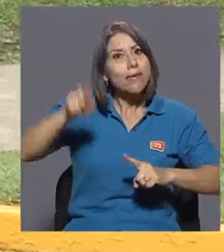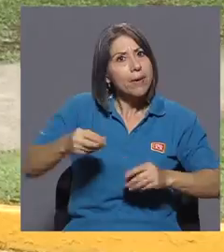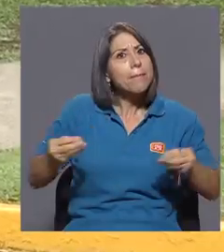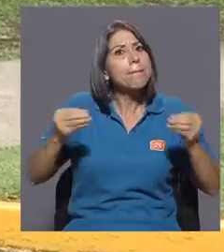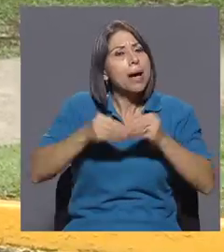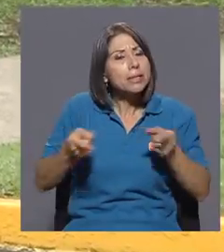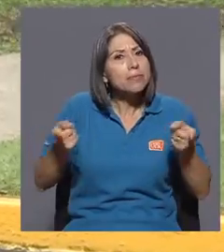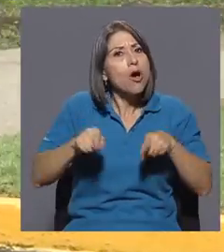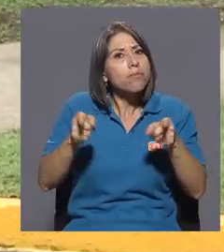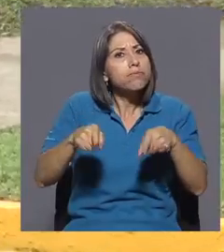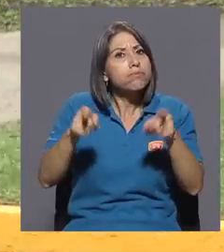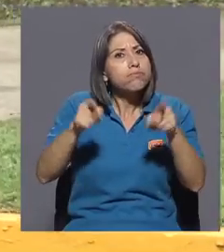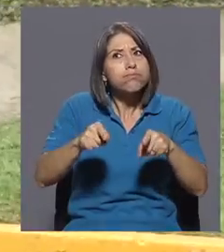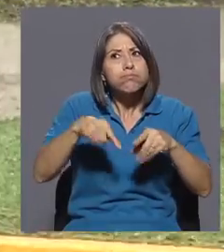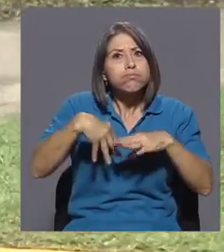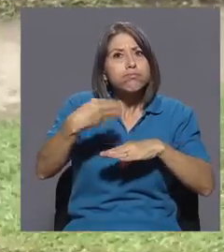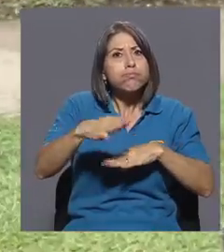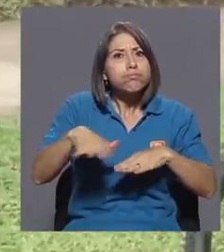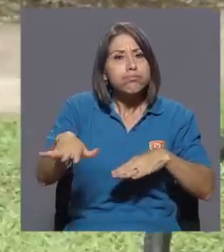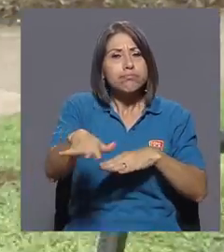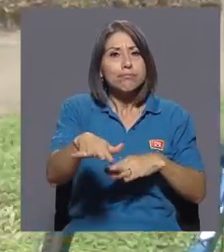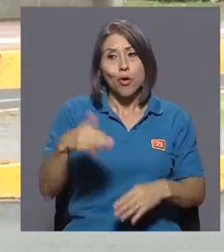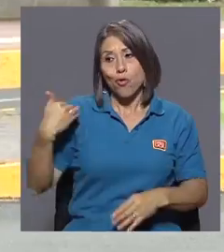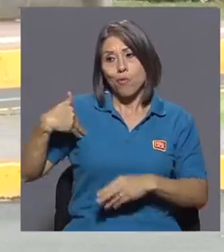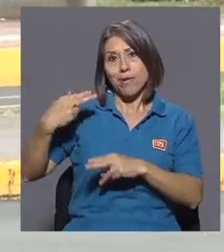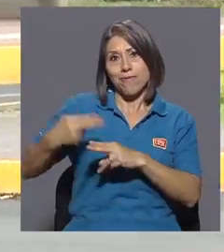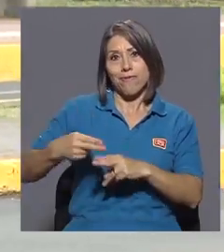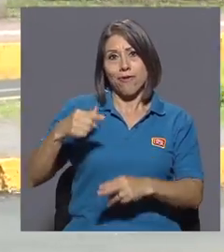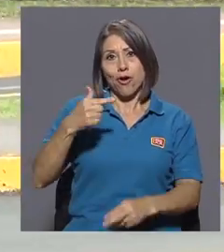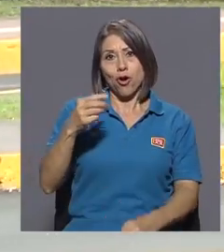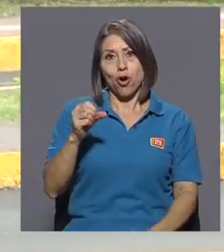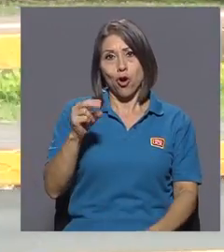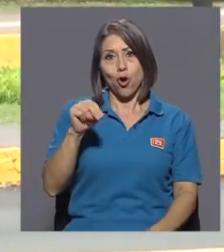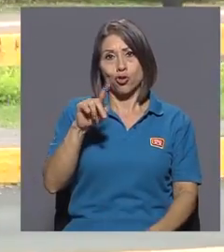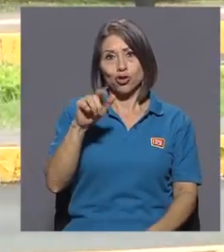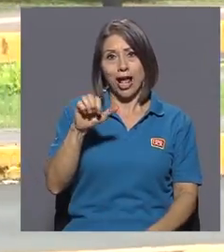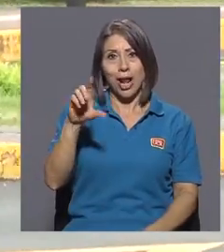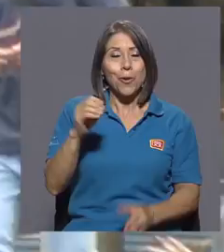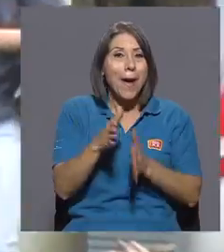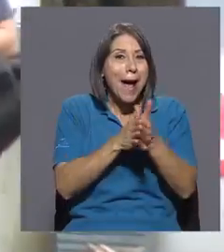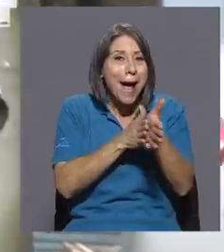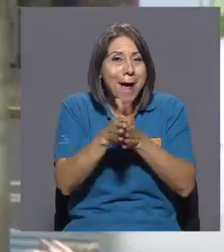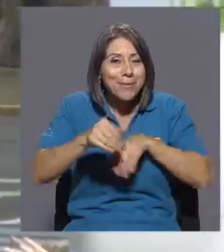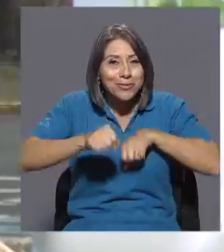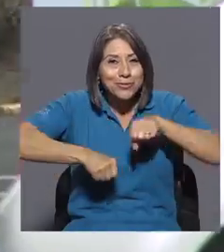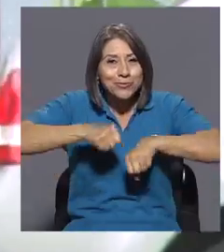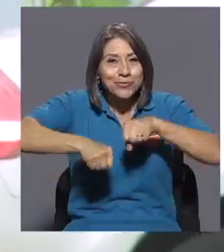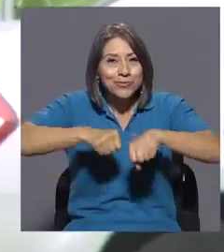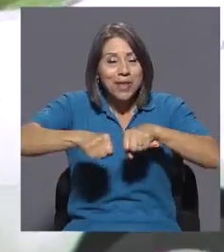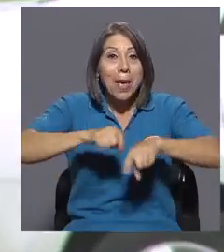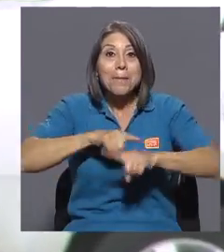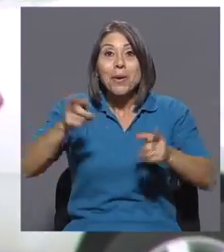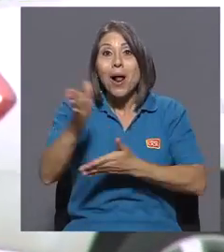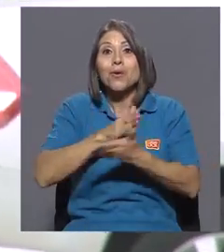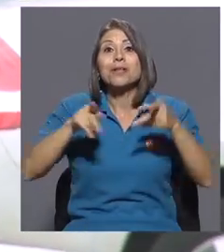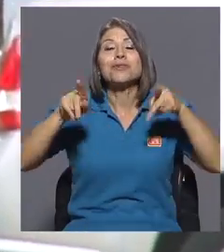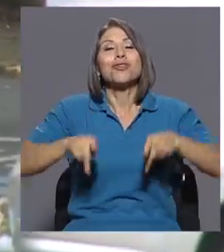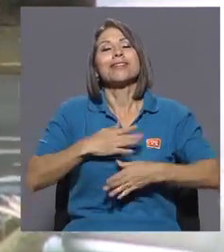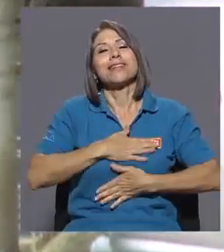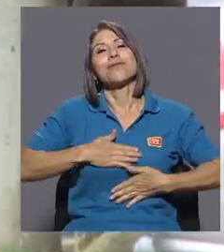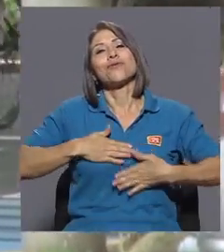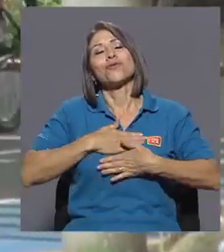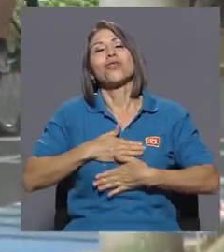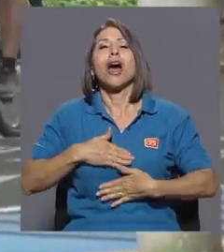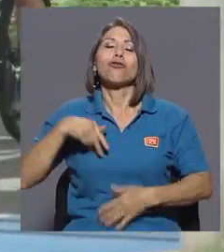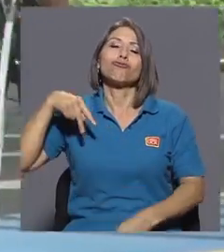frecuencia. Don Gonzalo aprovechó para andar en bicicleta, pero hay quienes disfrutaron por medio de caminatas al aire